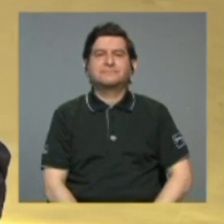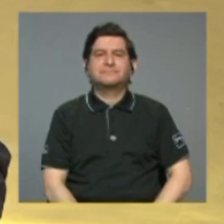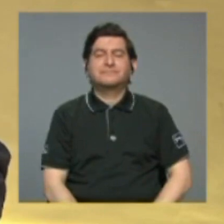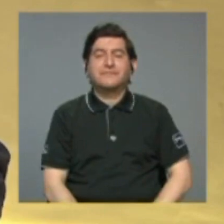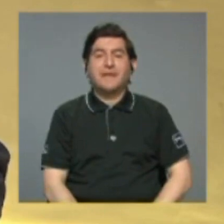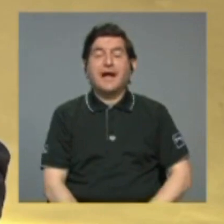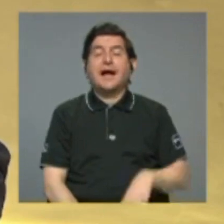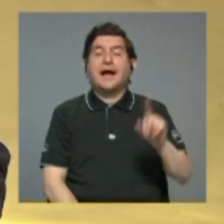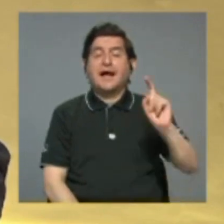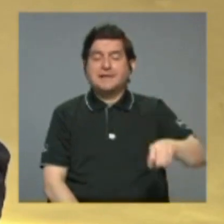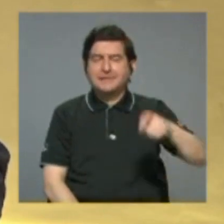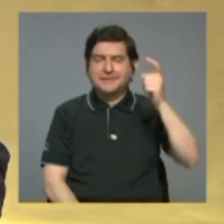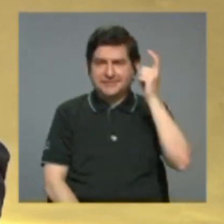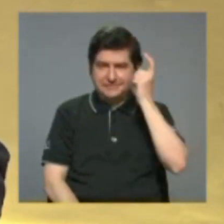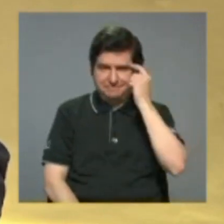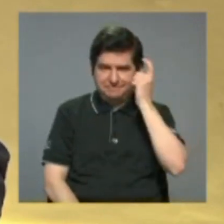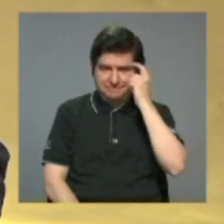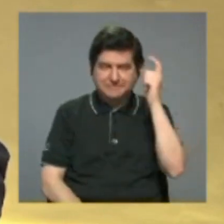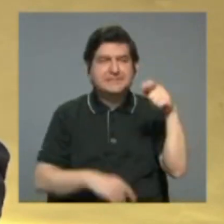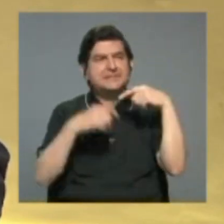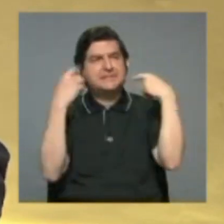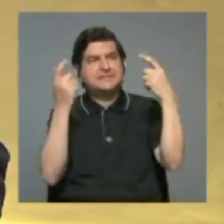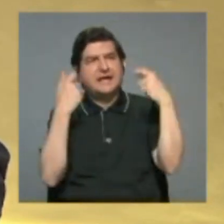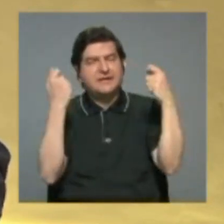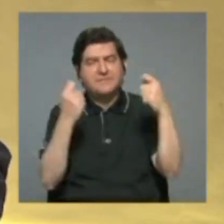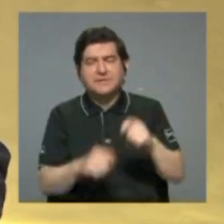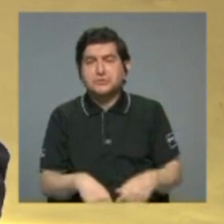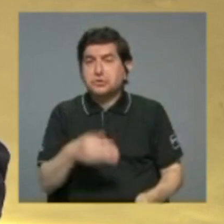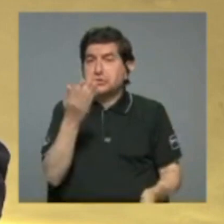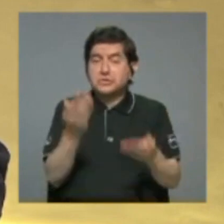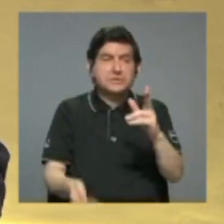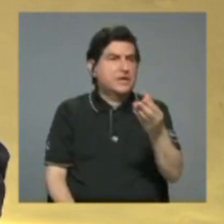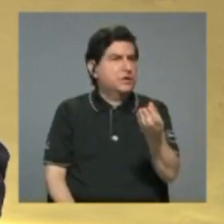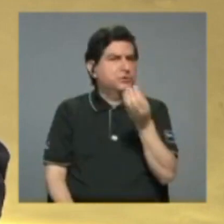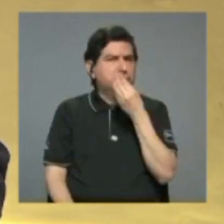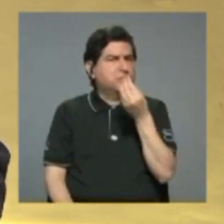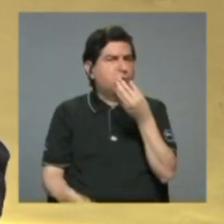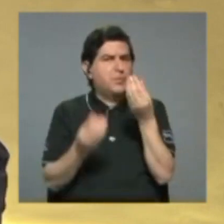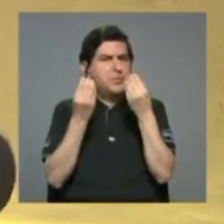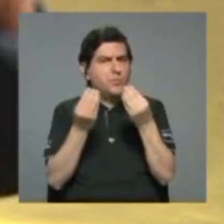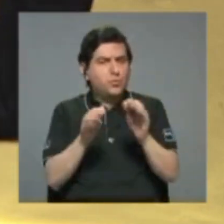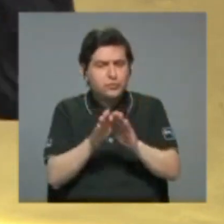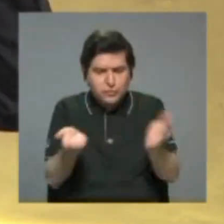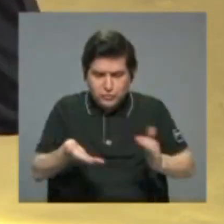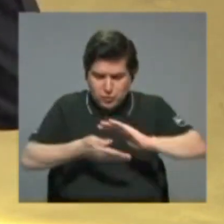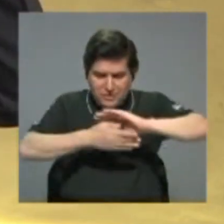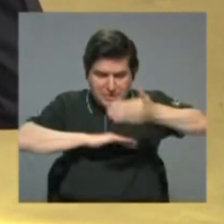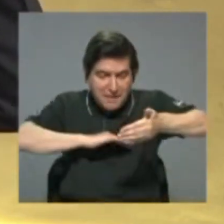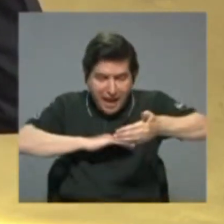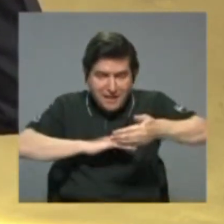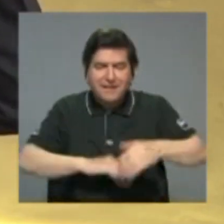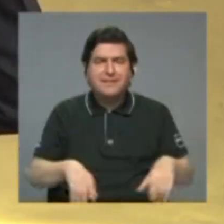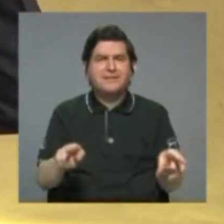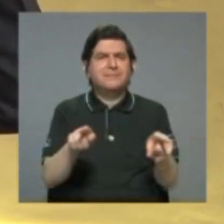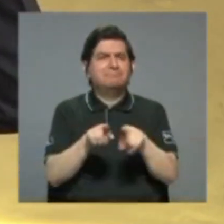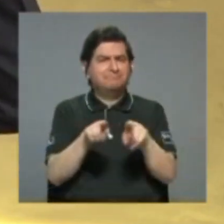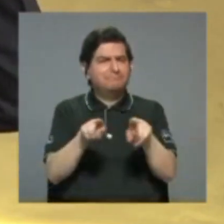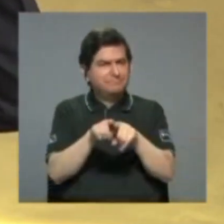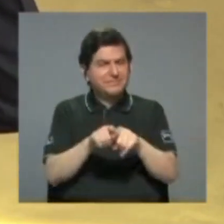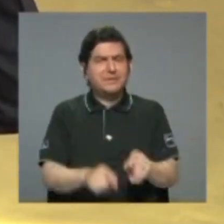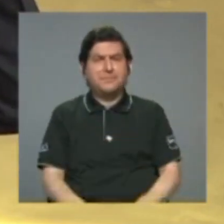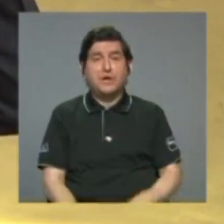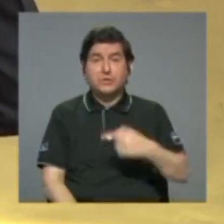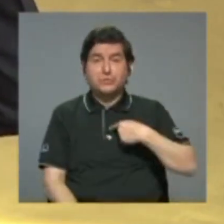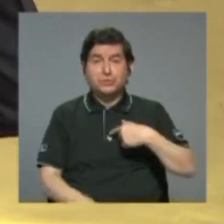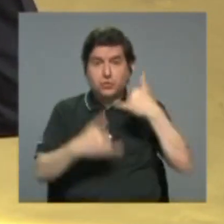tenemos que pensar en las fiestas y tal vez no comer demasiados tamales. Y además, yo